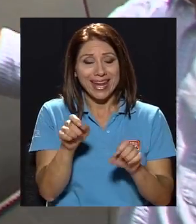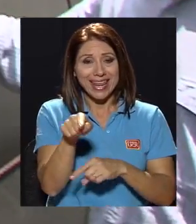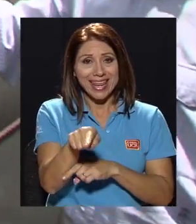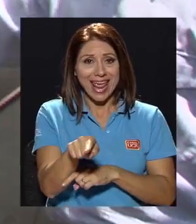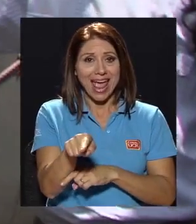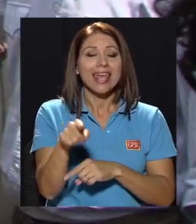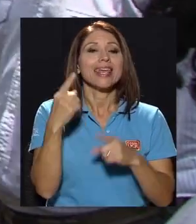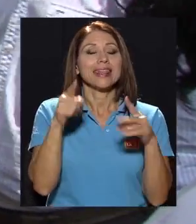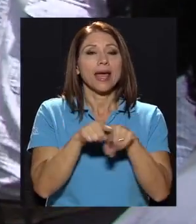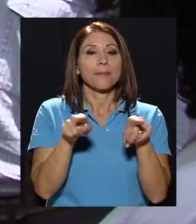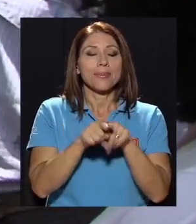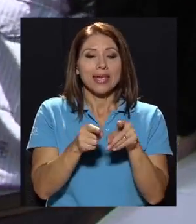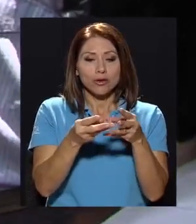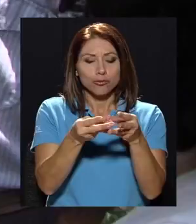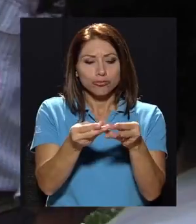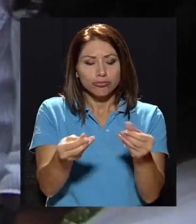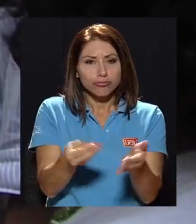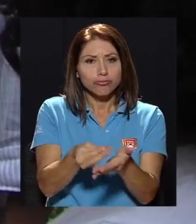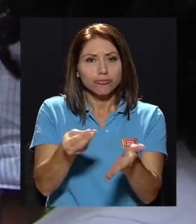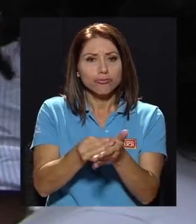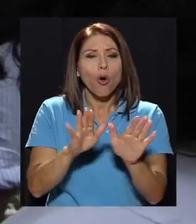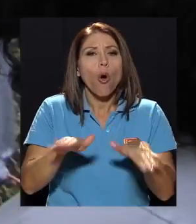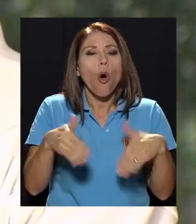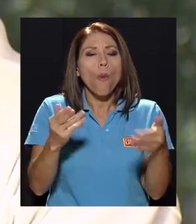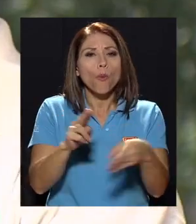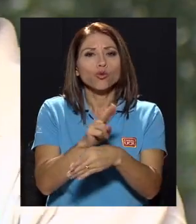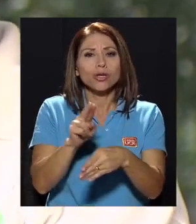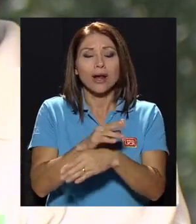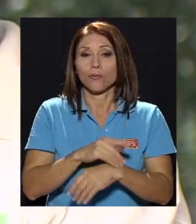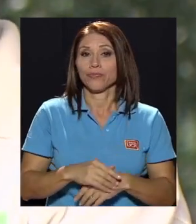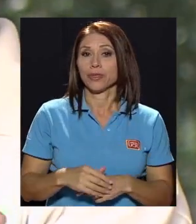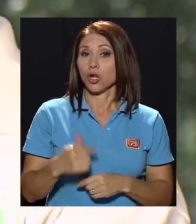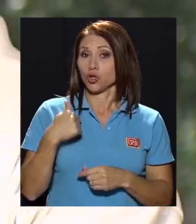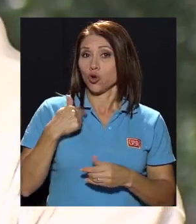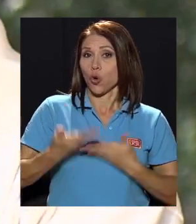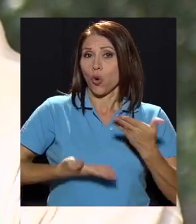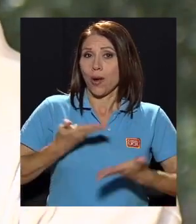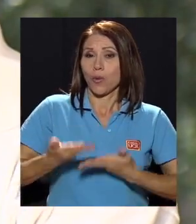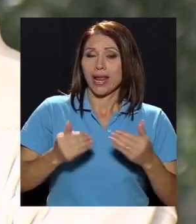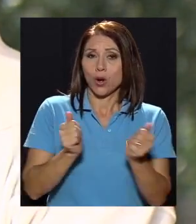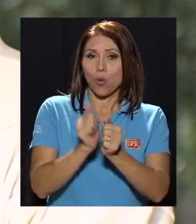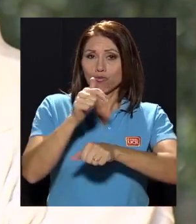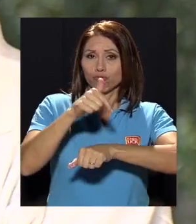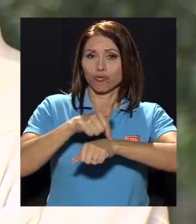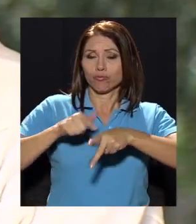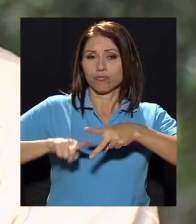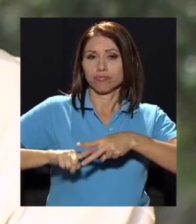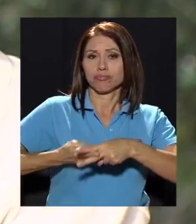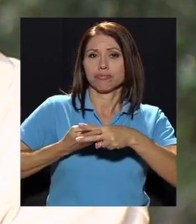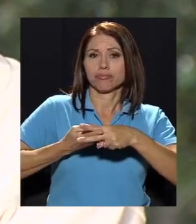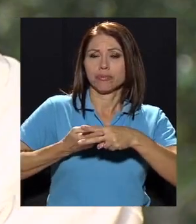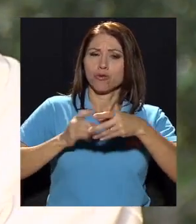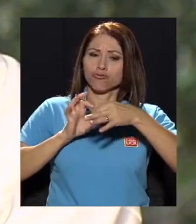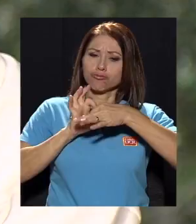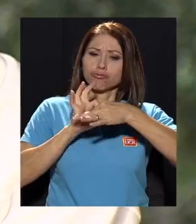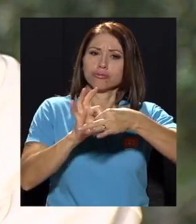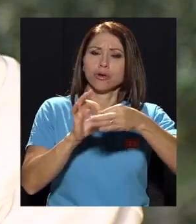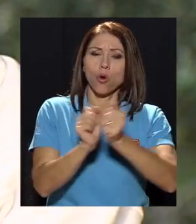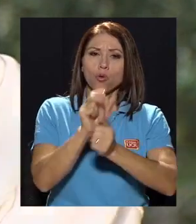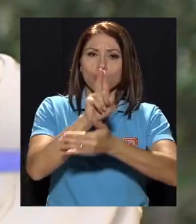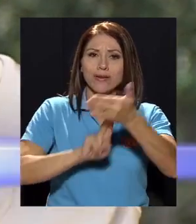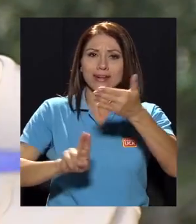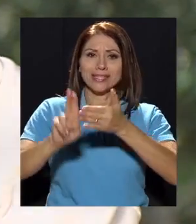residuos líquidos. Colaboré con la fase inicial en la cual tuvimos una relación estrecha con la Universidad Estatal de